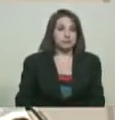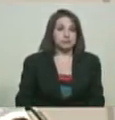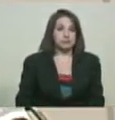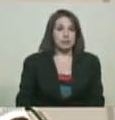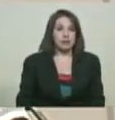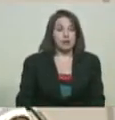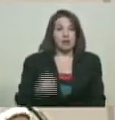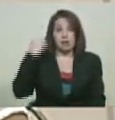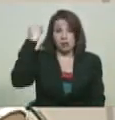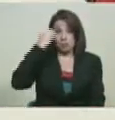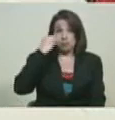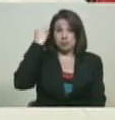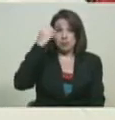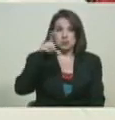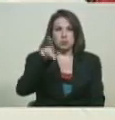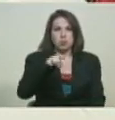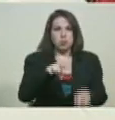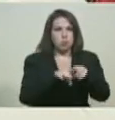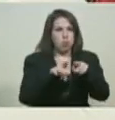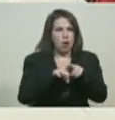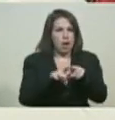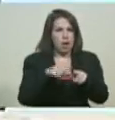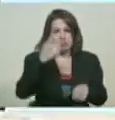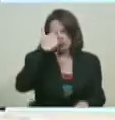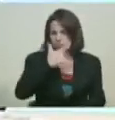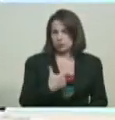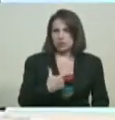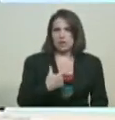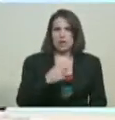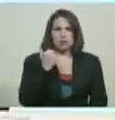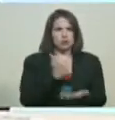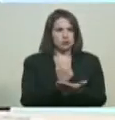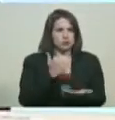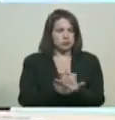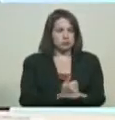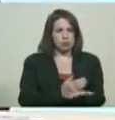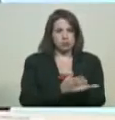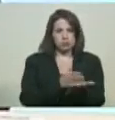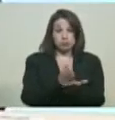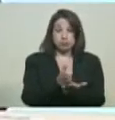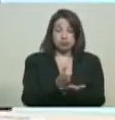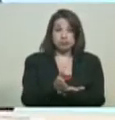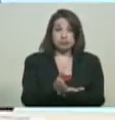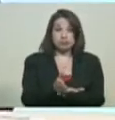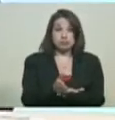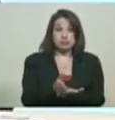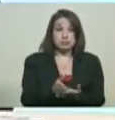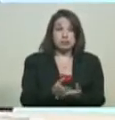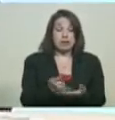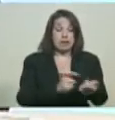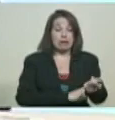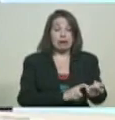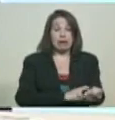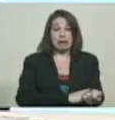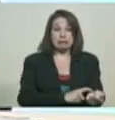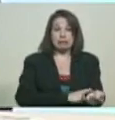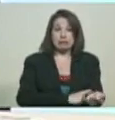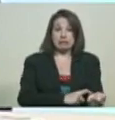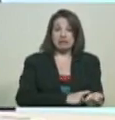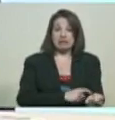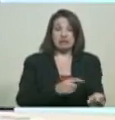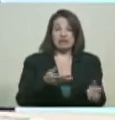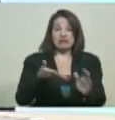de la personalidad de los símbolos que representan el carácter de lo que fue el